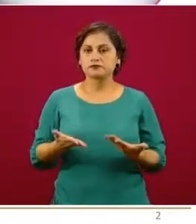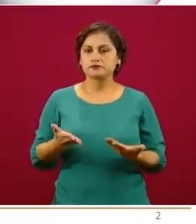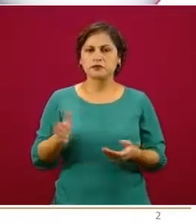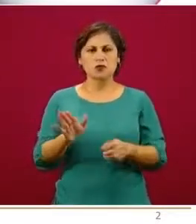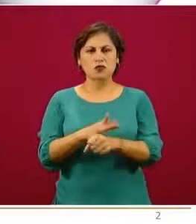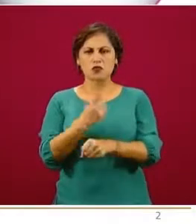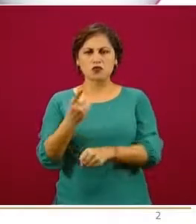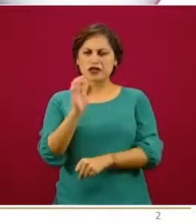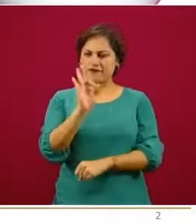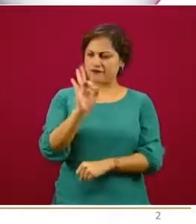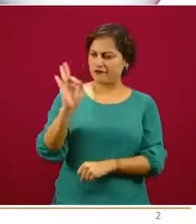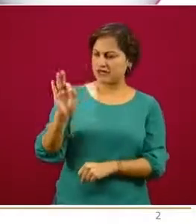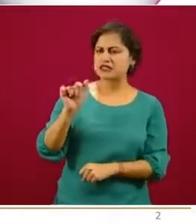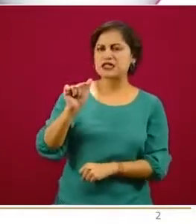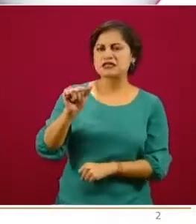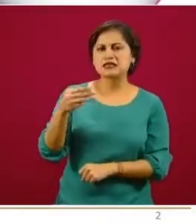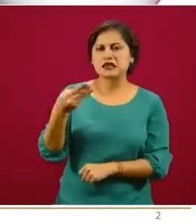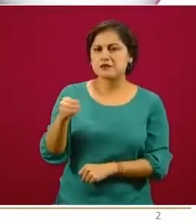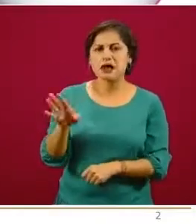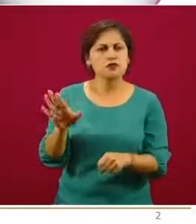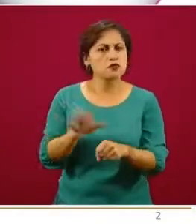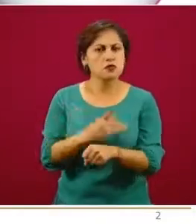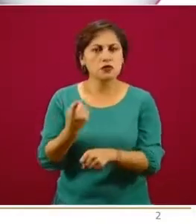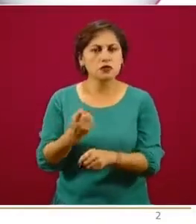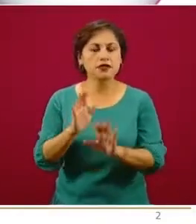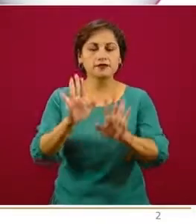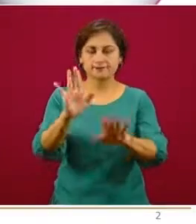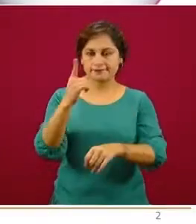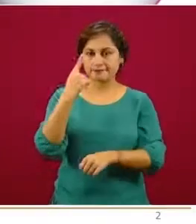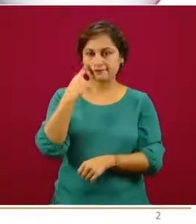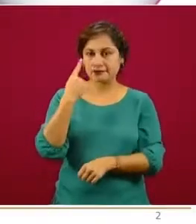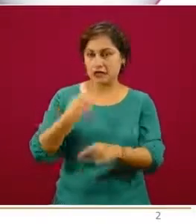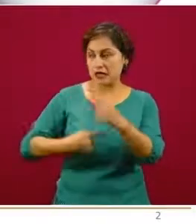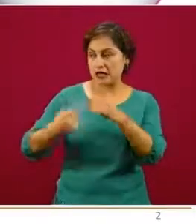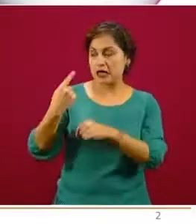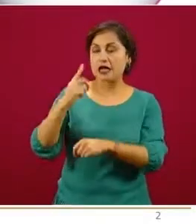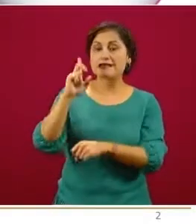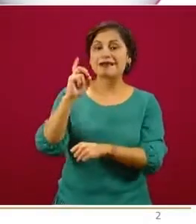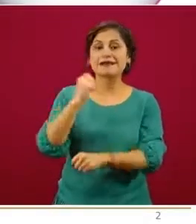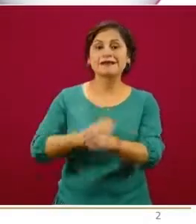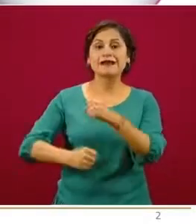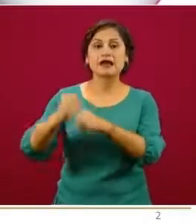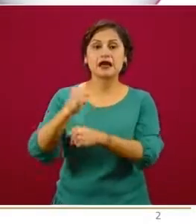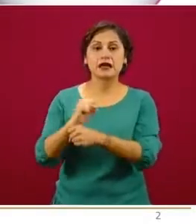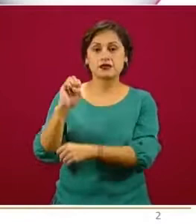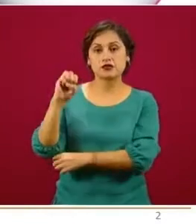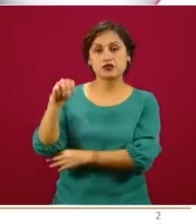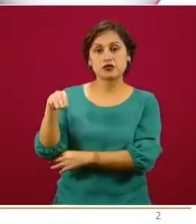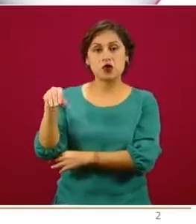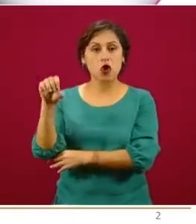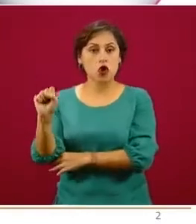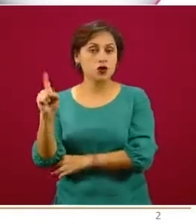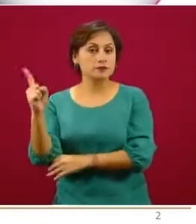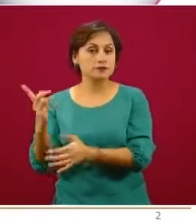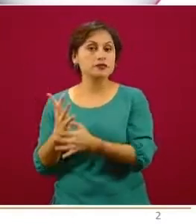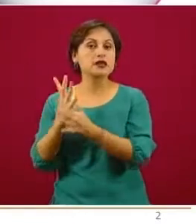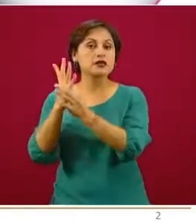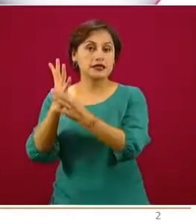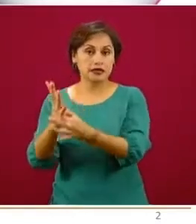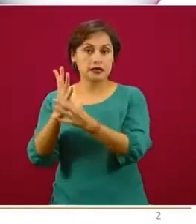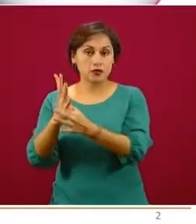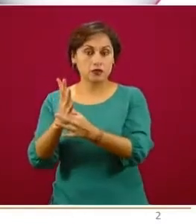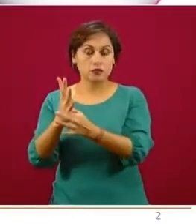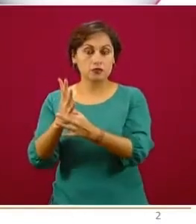mayo? ¿Qué se conmemora este día? Hace 30 años, la Organización Mundial de la Salud dijo que la